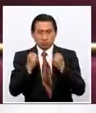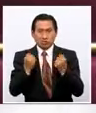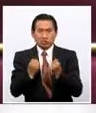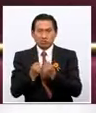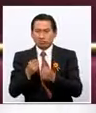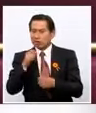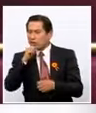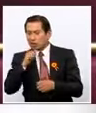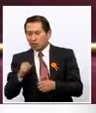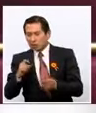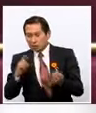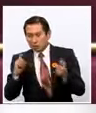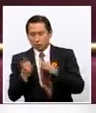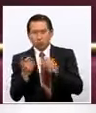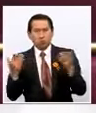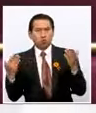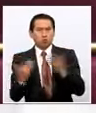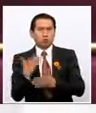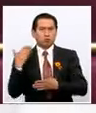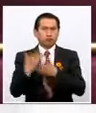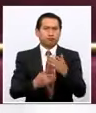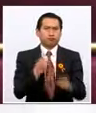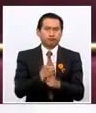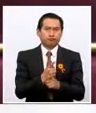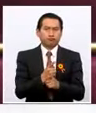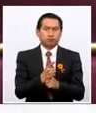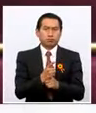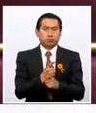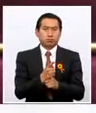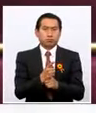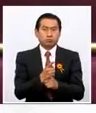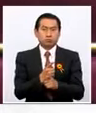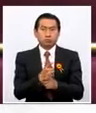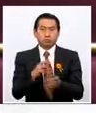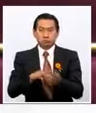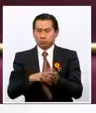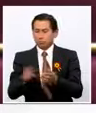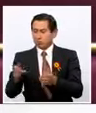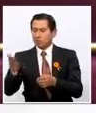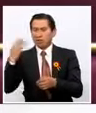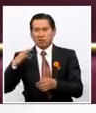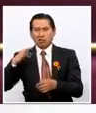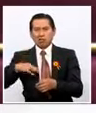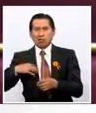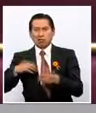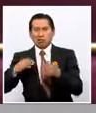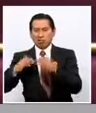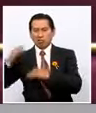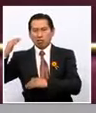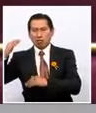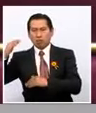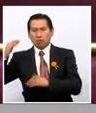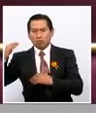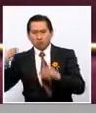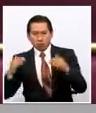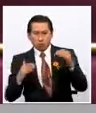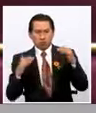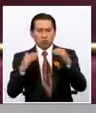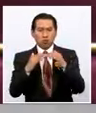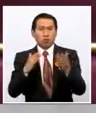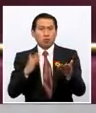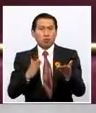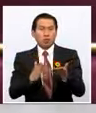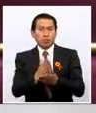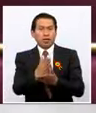hacia lo moderno que van desde el privilegio injusto que divide hacia el derecho justo que